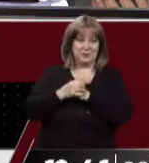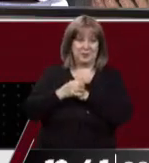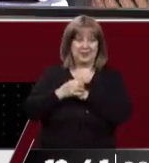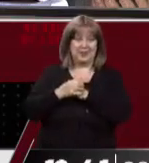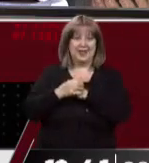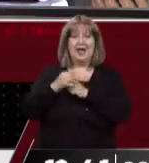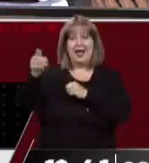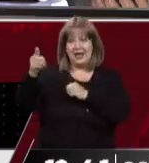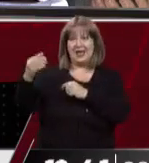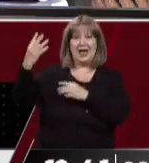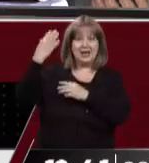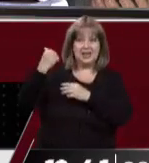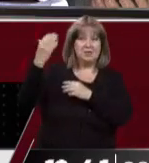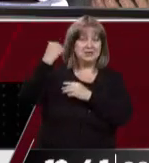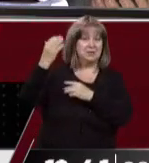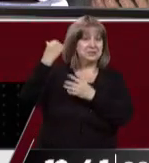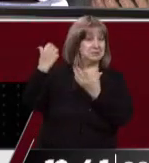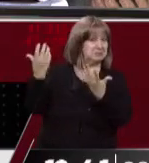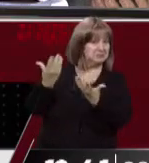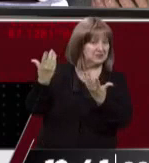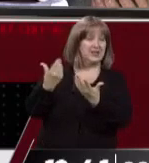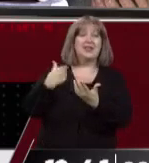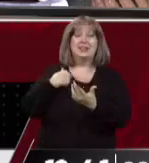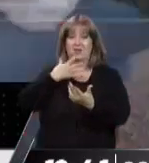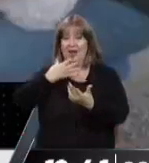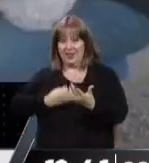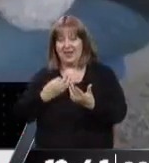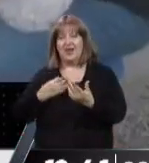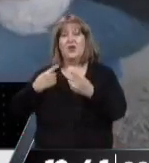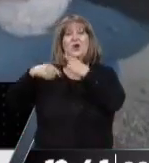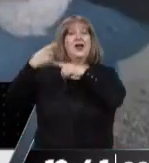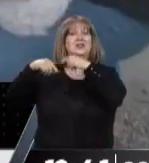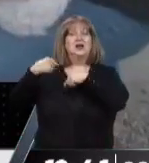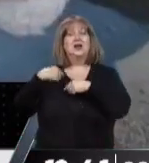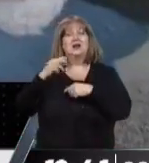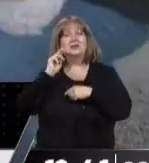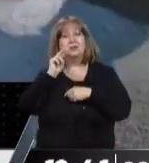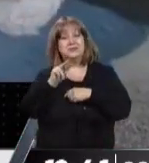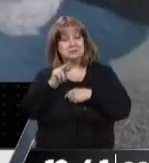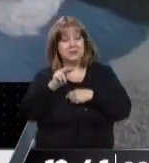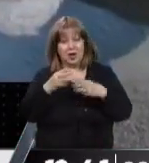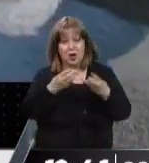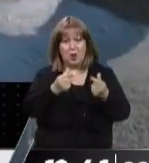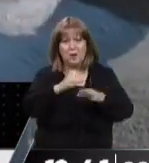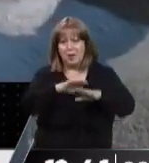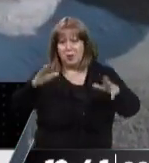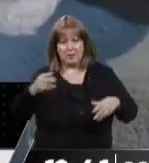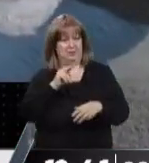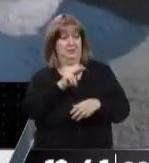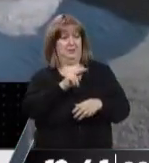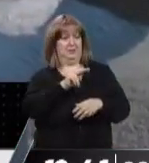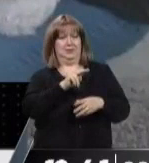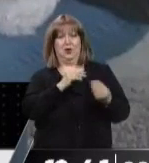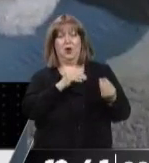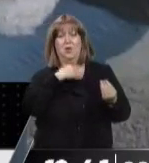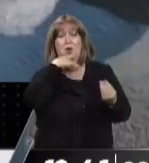cielo y tierra vos? Sí, realmente una historia maravillosa. Yo vine ayer a comprarle un mueble y me enamoré de Julia.